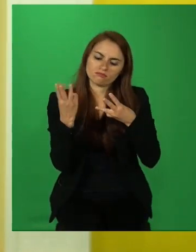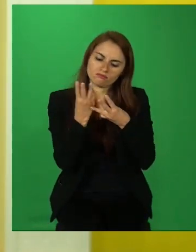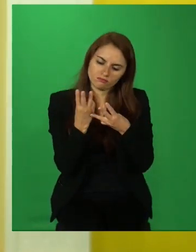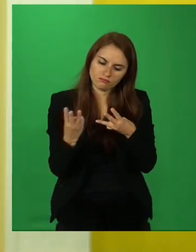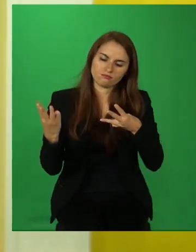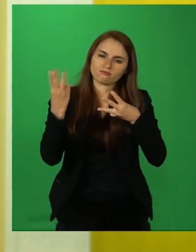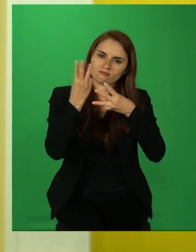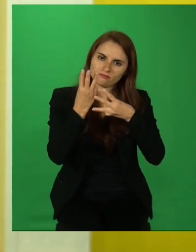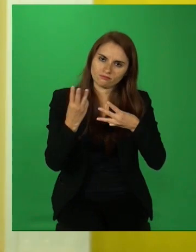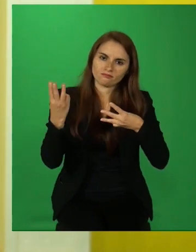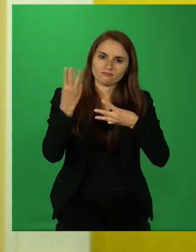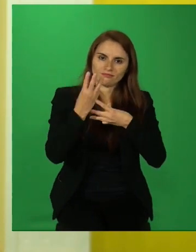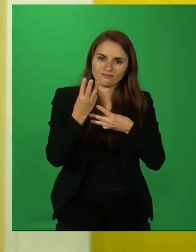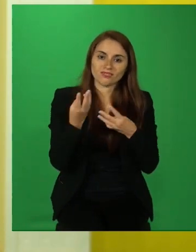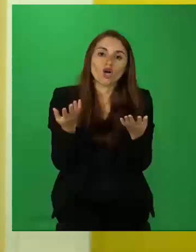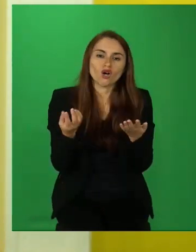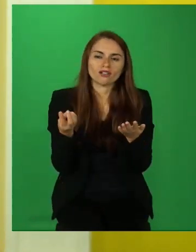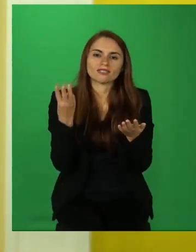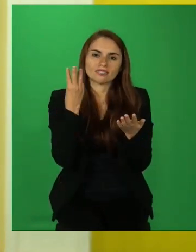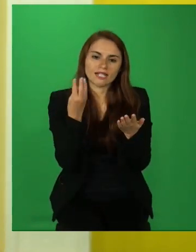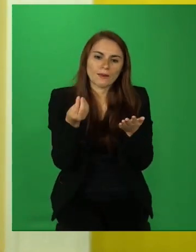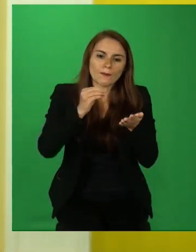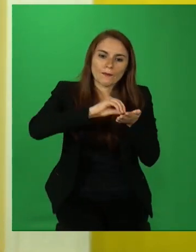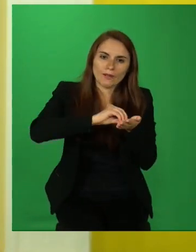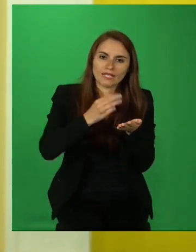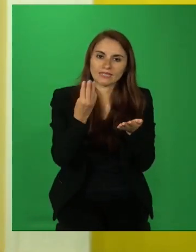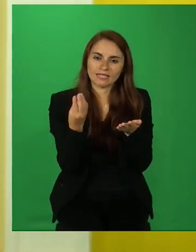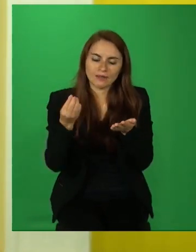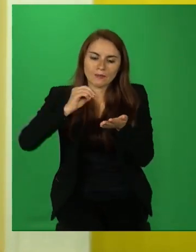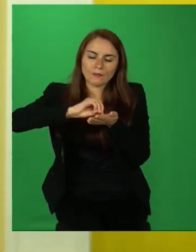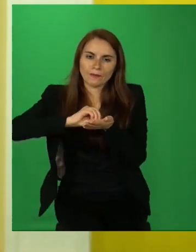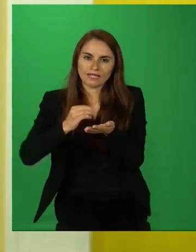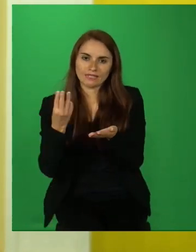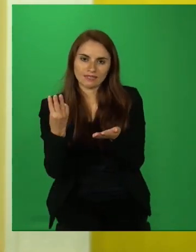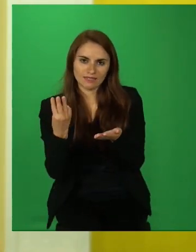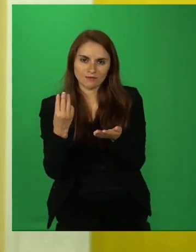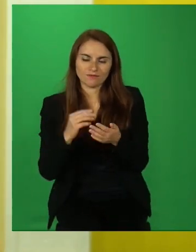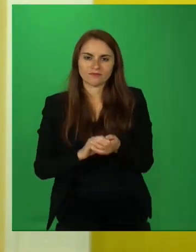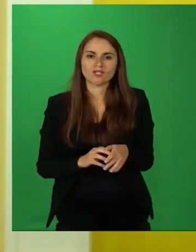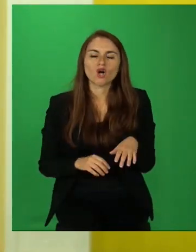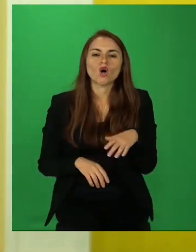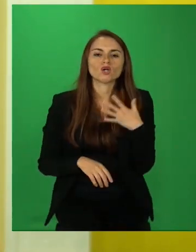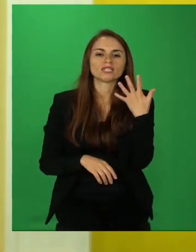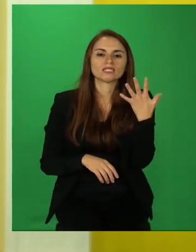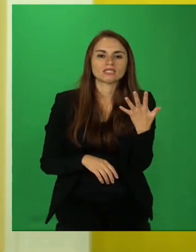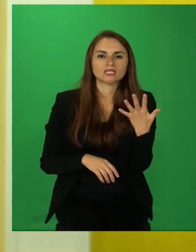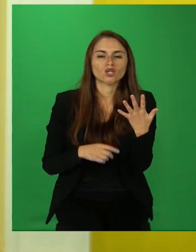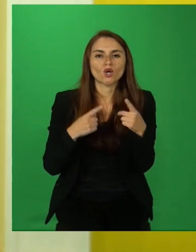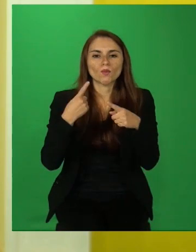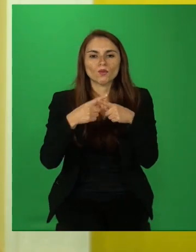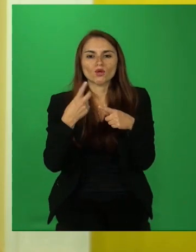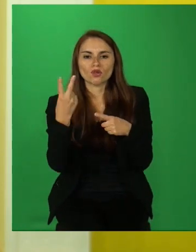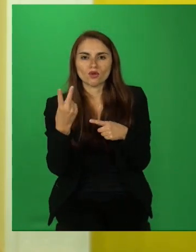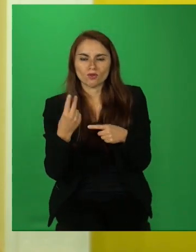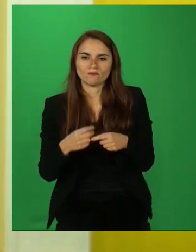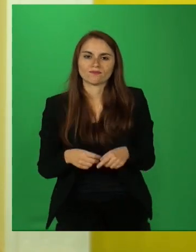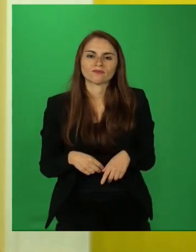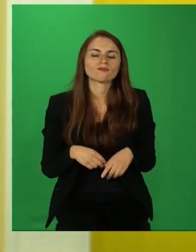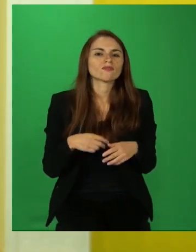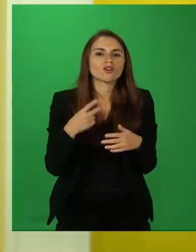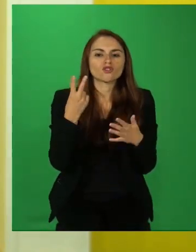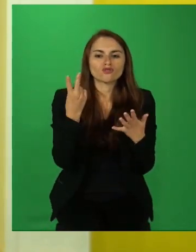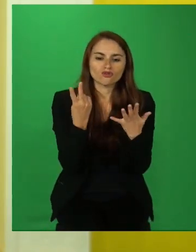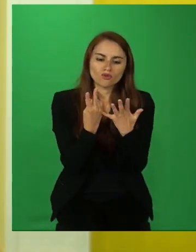más tres más tres o decían 5 por 2 5 veces el 2 y todo sumaba 2